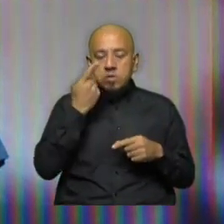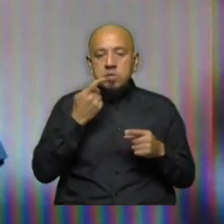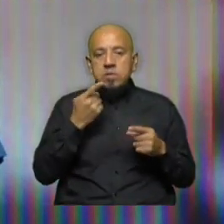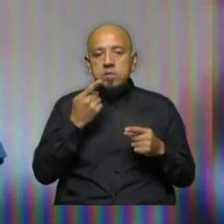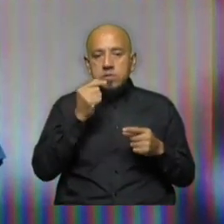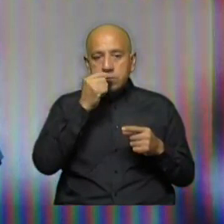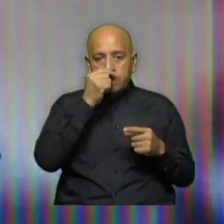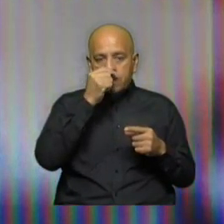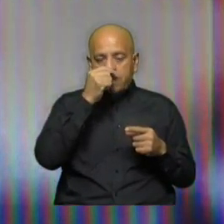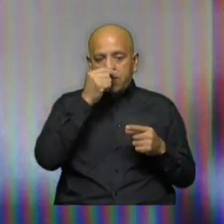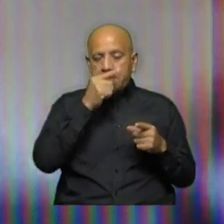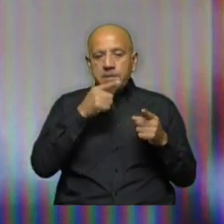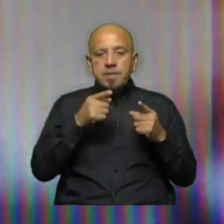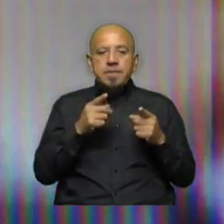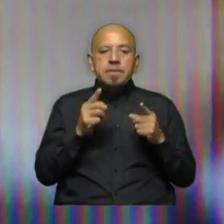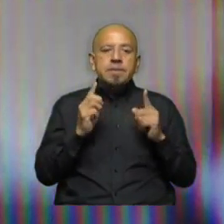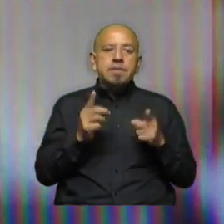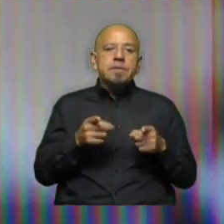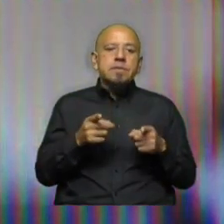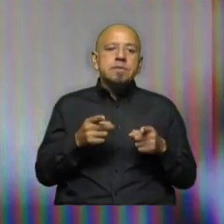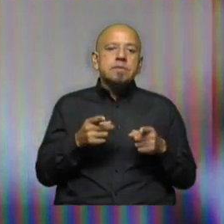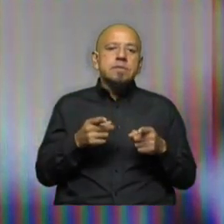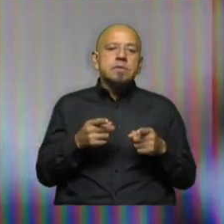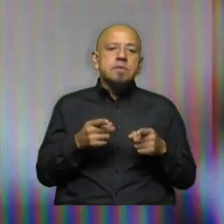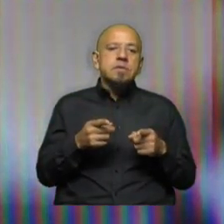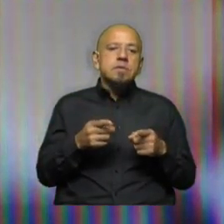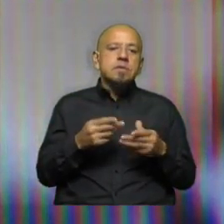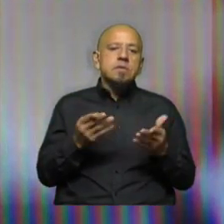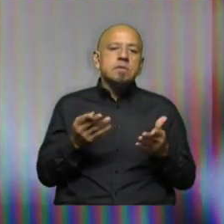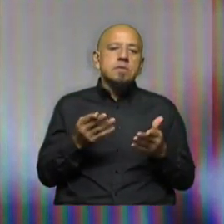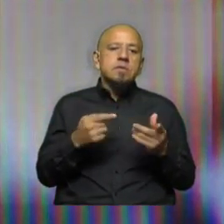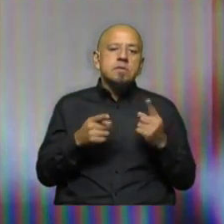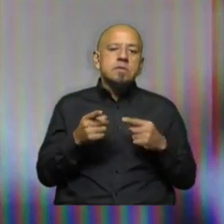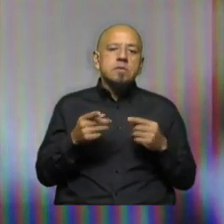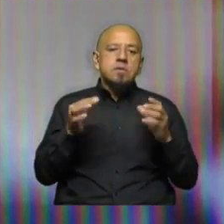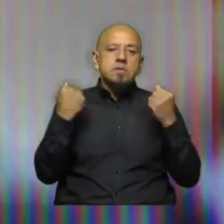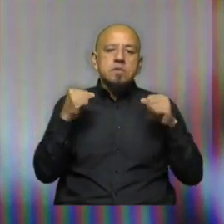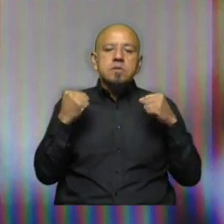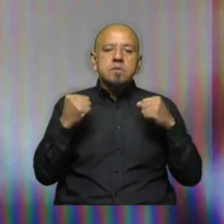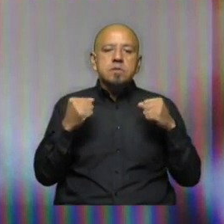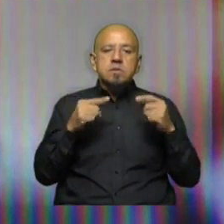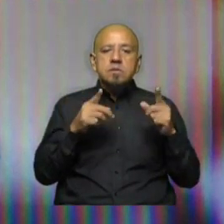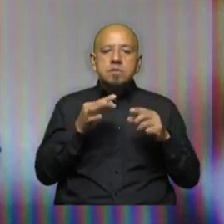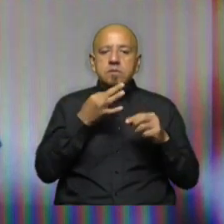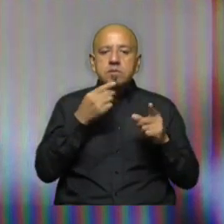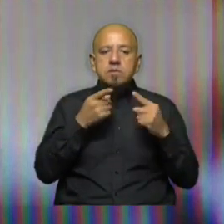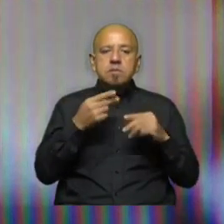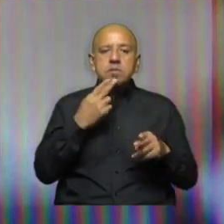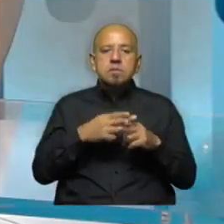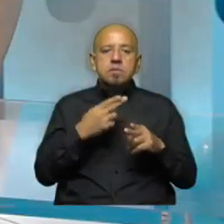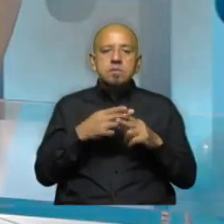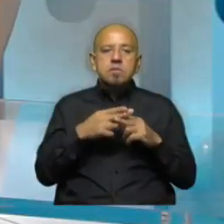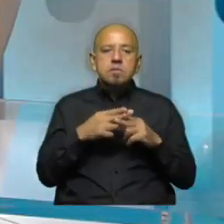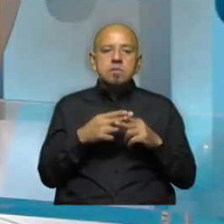también estamos en la búsqueda de una deportista que no me van a dejar decir el nombre porque Felo me tiene absolutamente